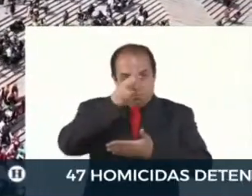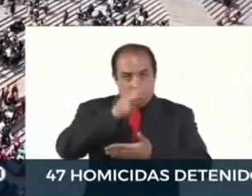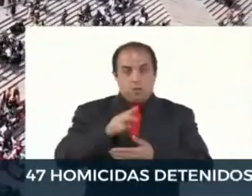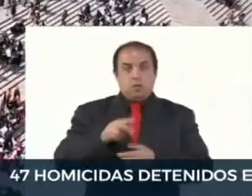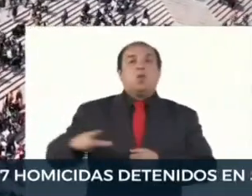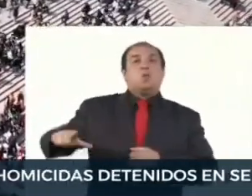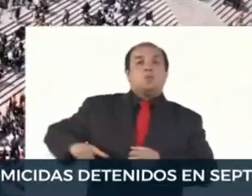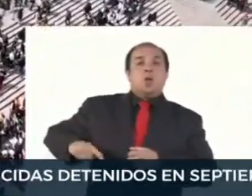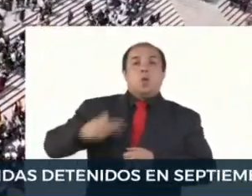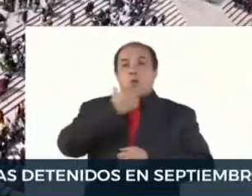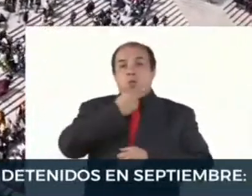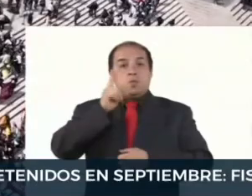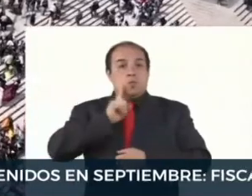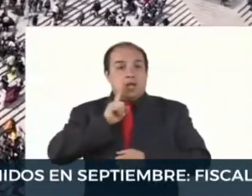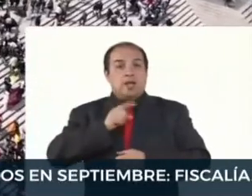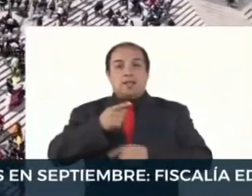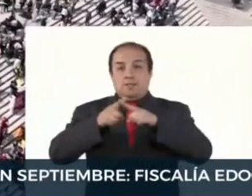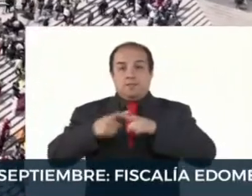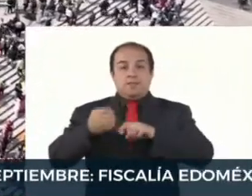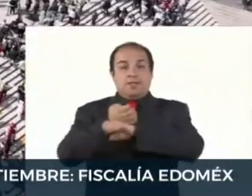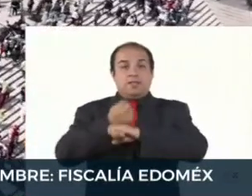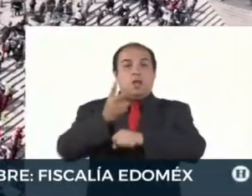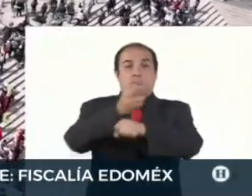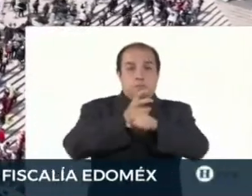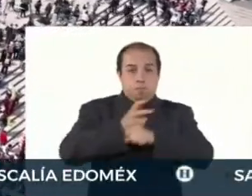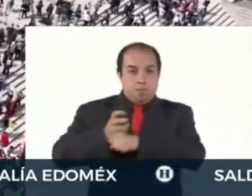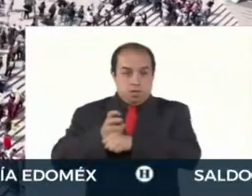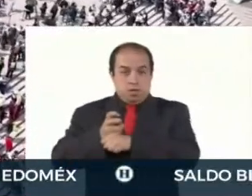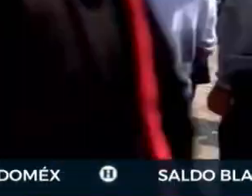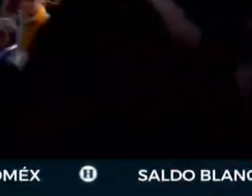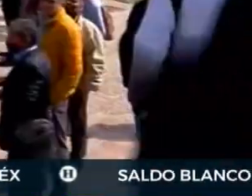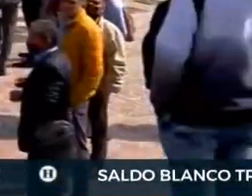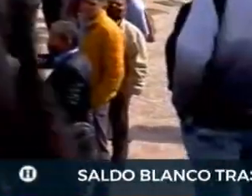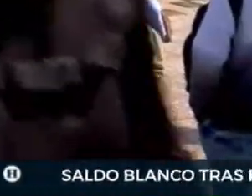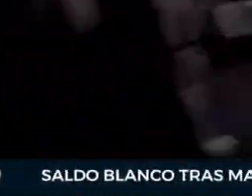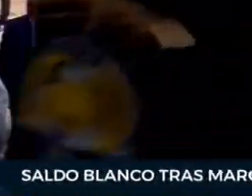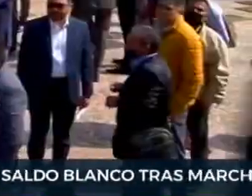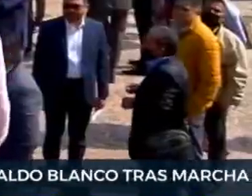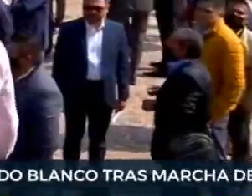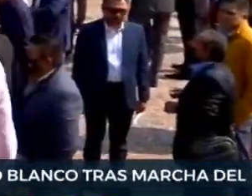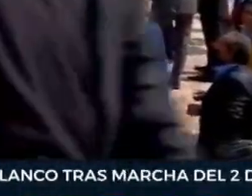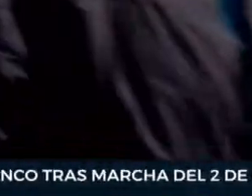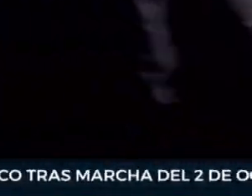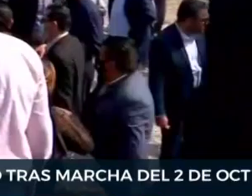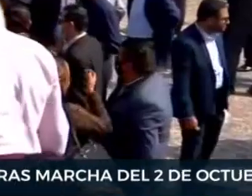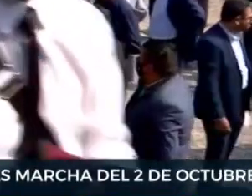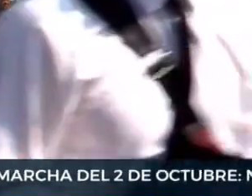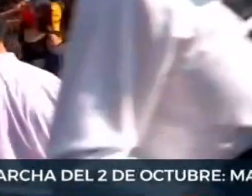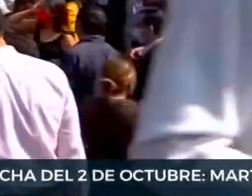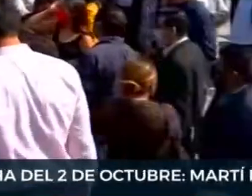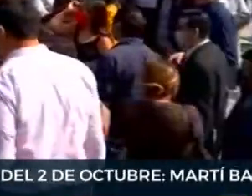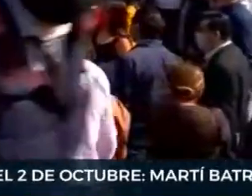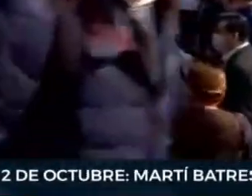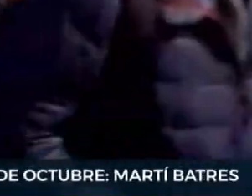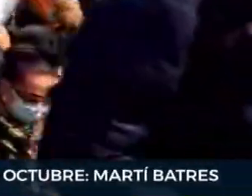del Ciudadano, Omar García Harfuch, del 54% en los delitos de alto impacto. También los homicidios dolosos han reducido en un